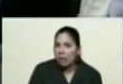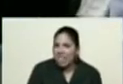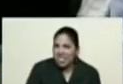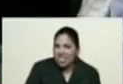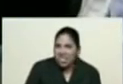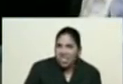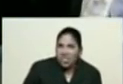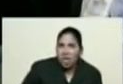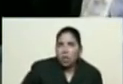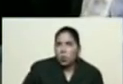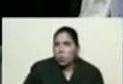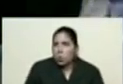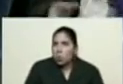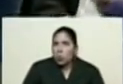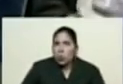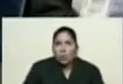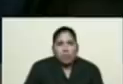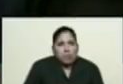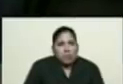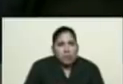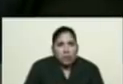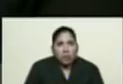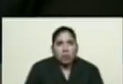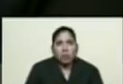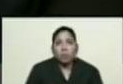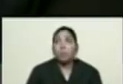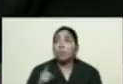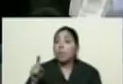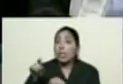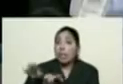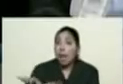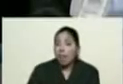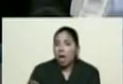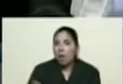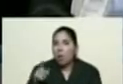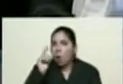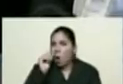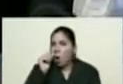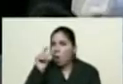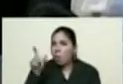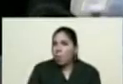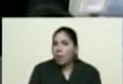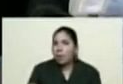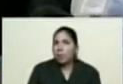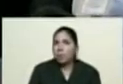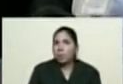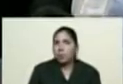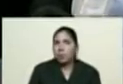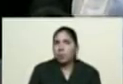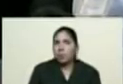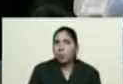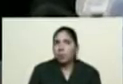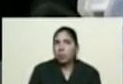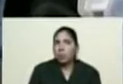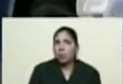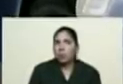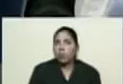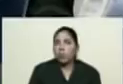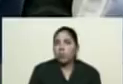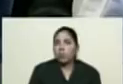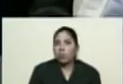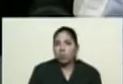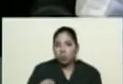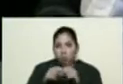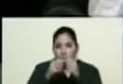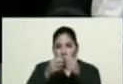hambre. Bueno, el señor secretario de Estado Tillerson en estos días tuvo la genialidad de crear un indicador